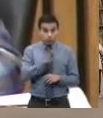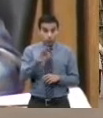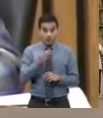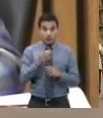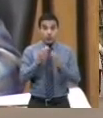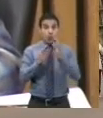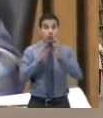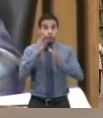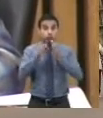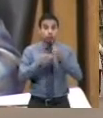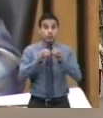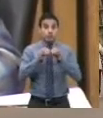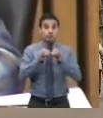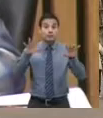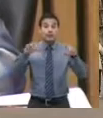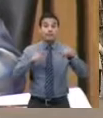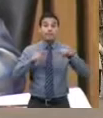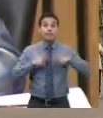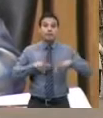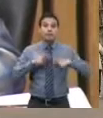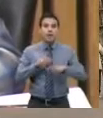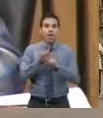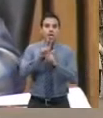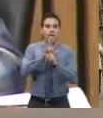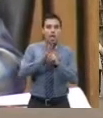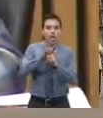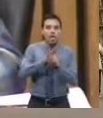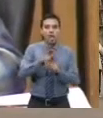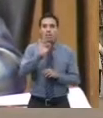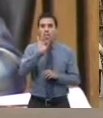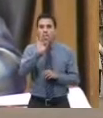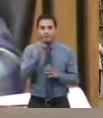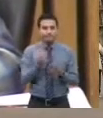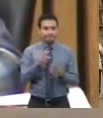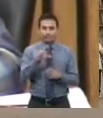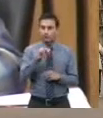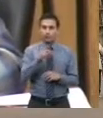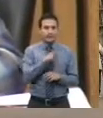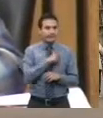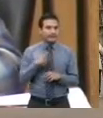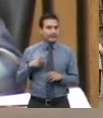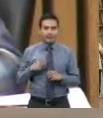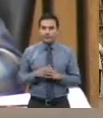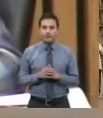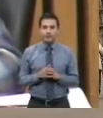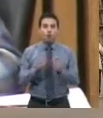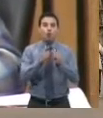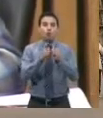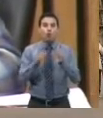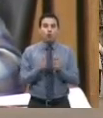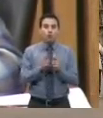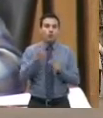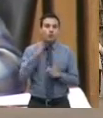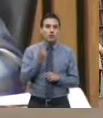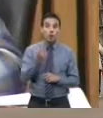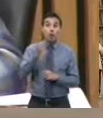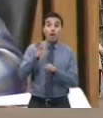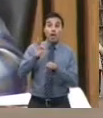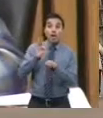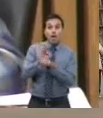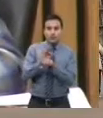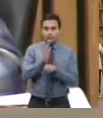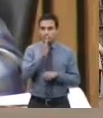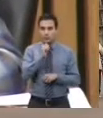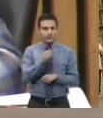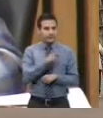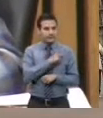pudiera influenciar, persuadir o coaccionar al electorado, evitando ventajas indebidas dada la cercanía de la jornada